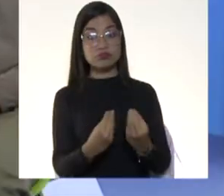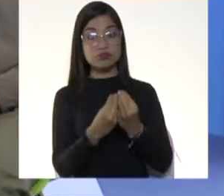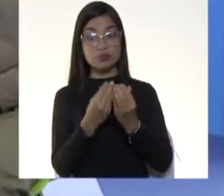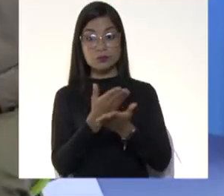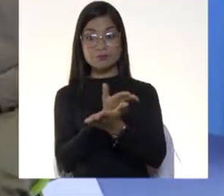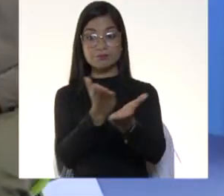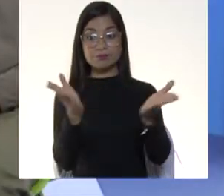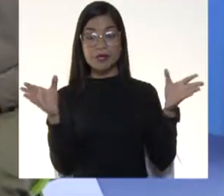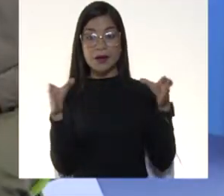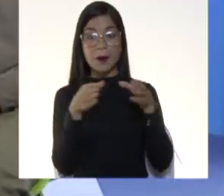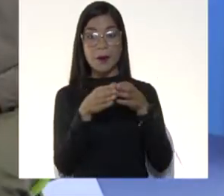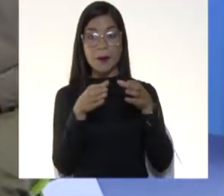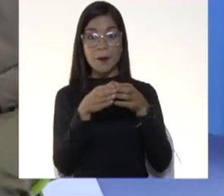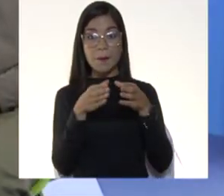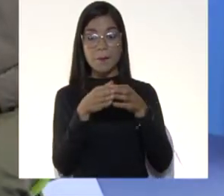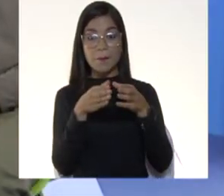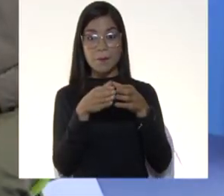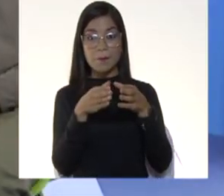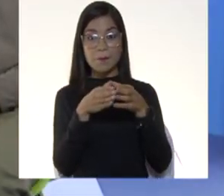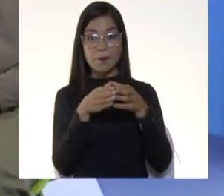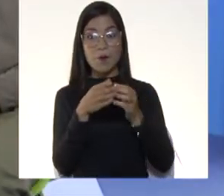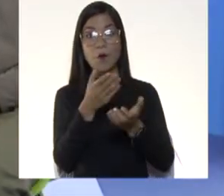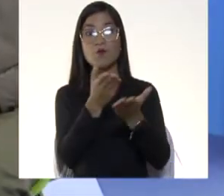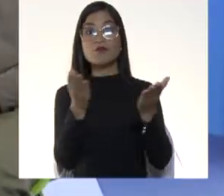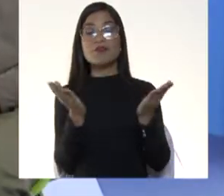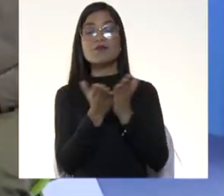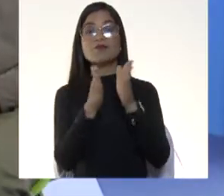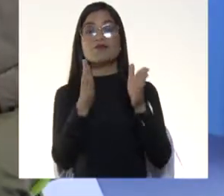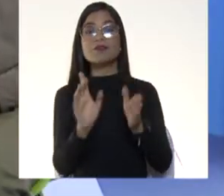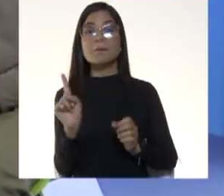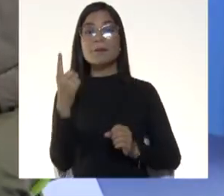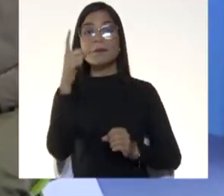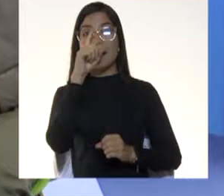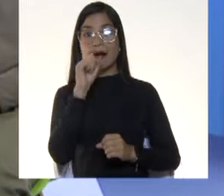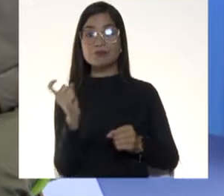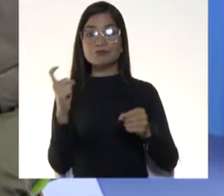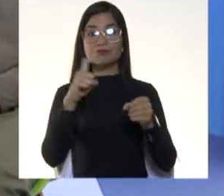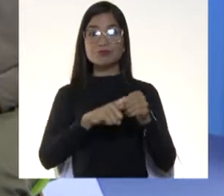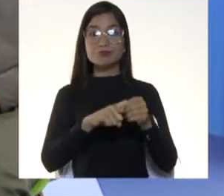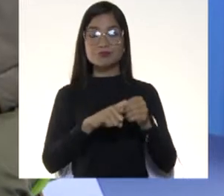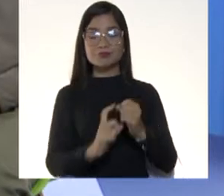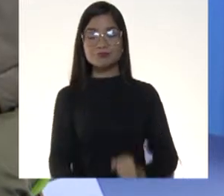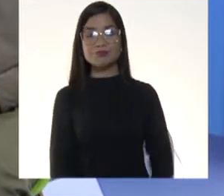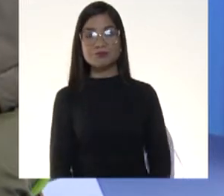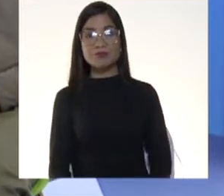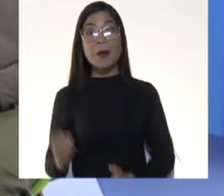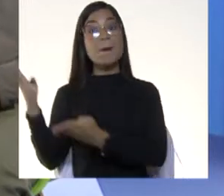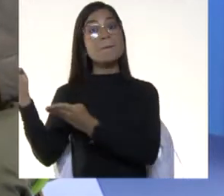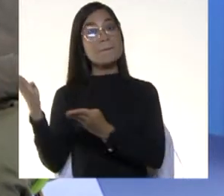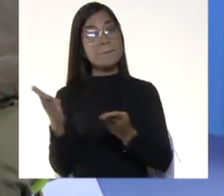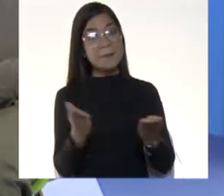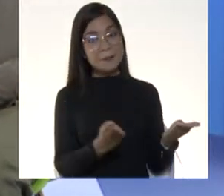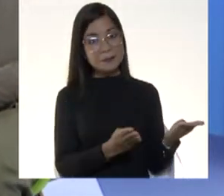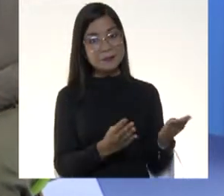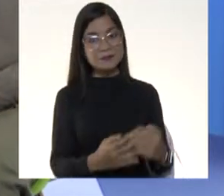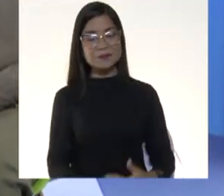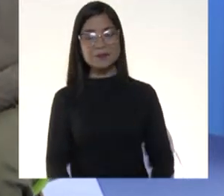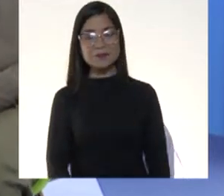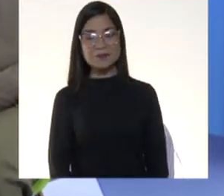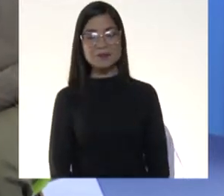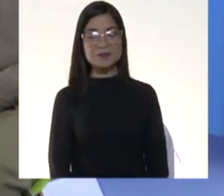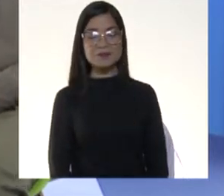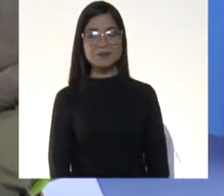a todos ustedes allá en casa. Acá en el estudio, por favor, a la cuenta de 3. 1, 2 y 3.